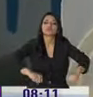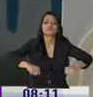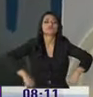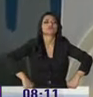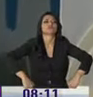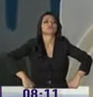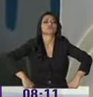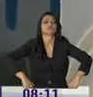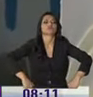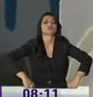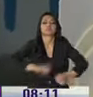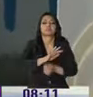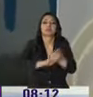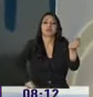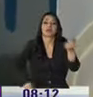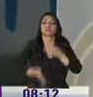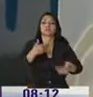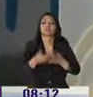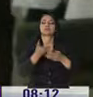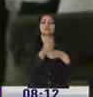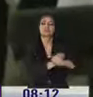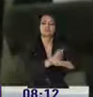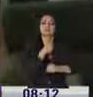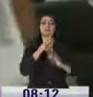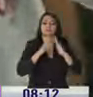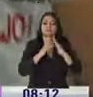nuestra sangre para defender nuestras casas.